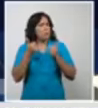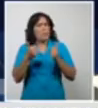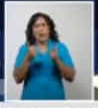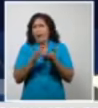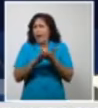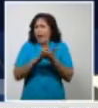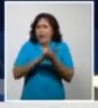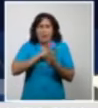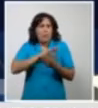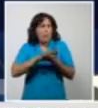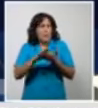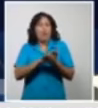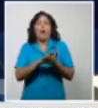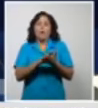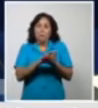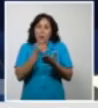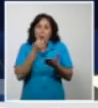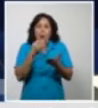que